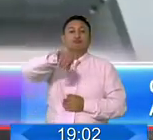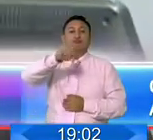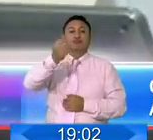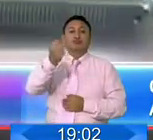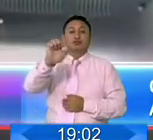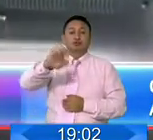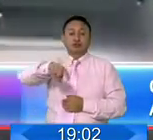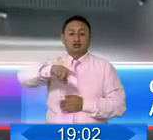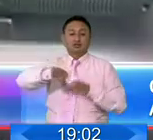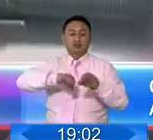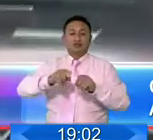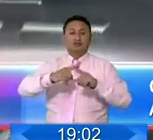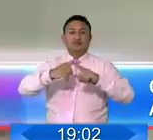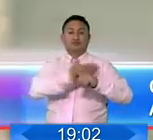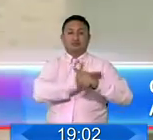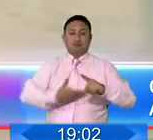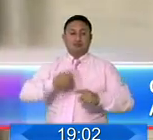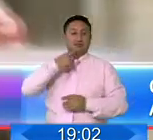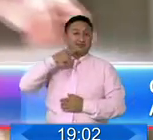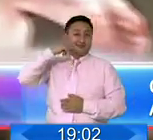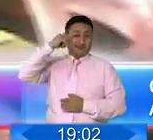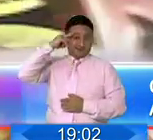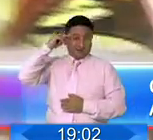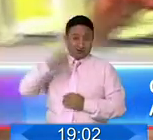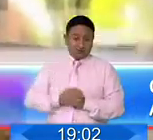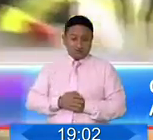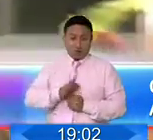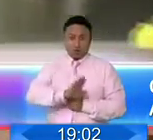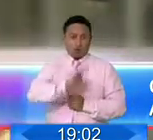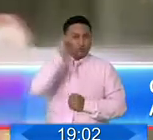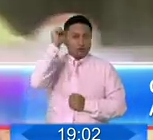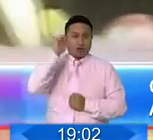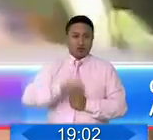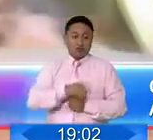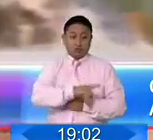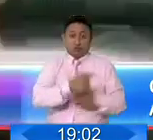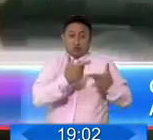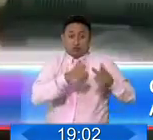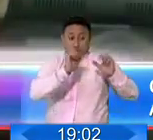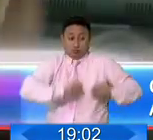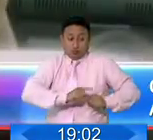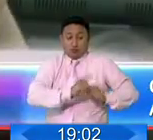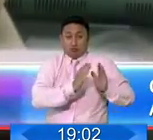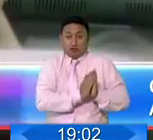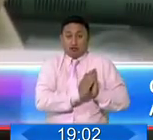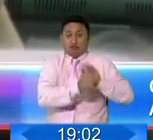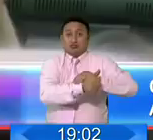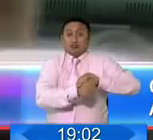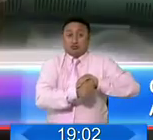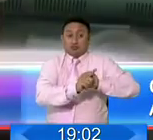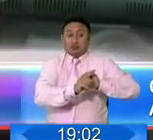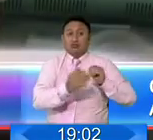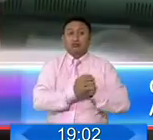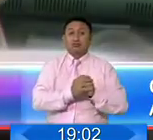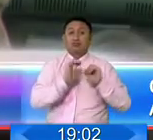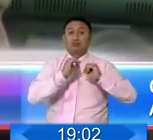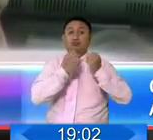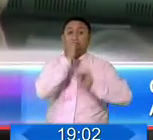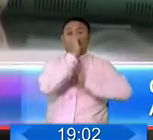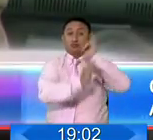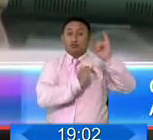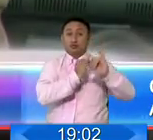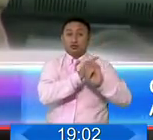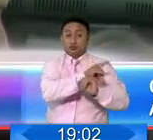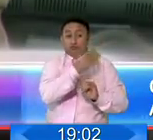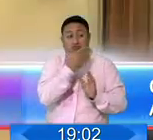caso del expresidente Rafael Correa. Afirmó que está en todo su derecho y la libertad para solicitar medidas cautelares a los organismos internacionales que